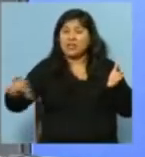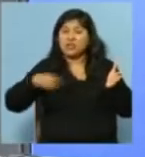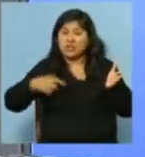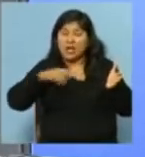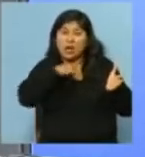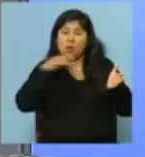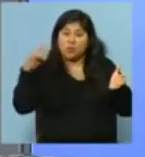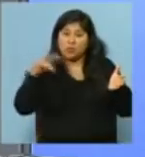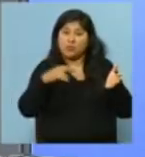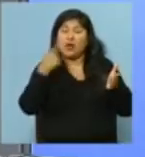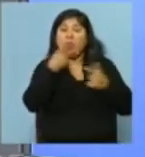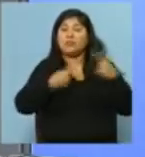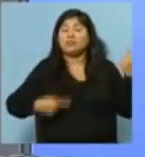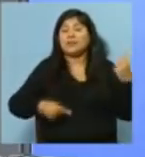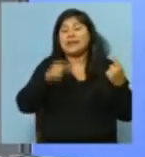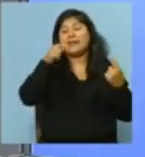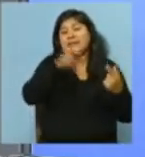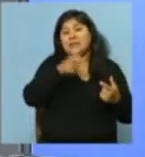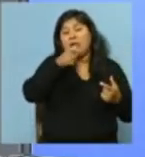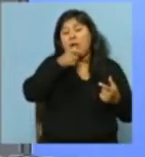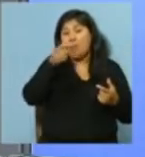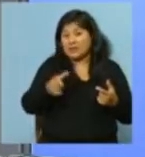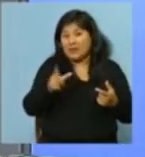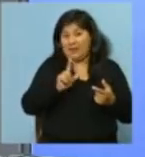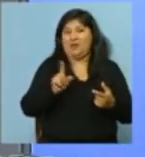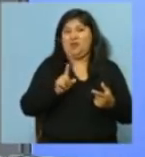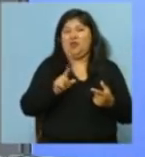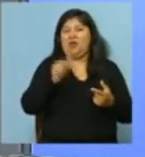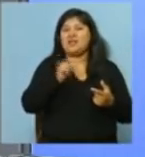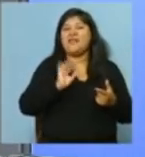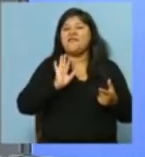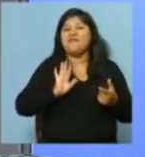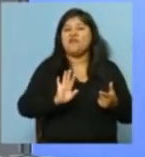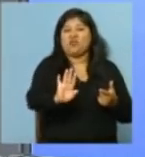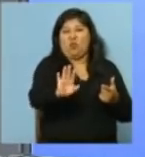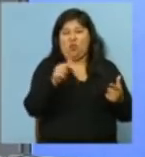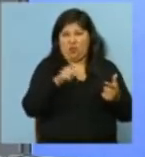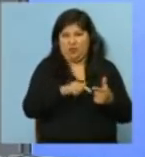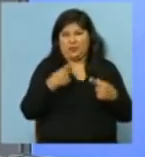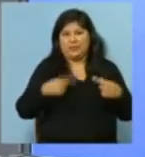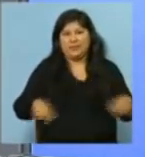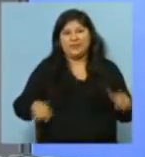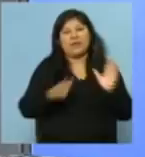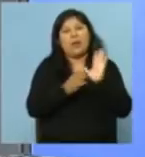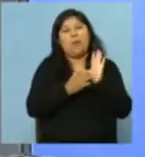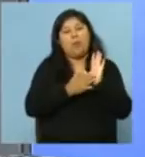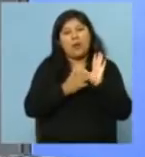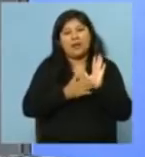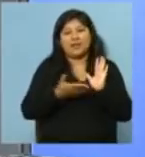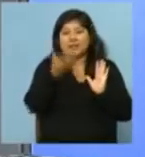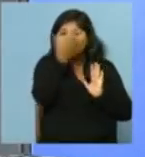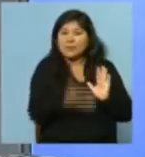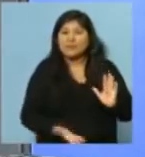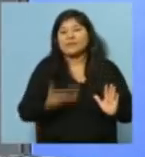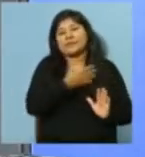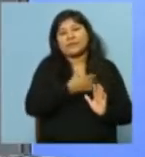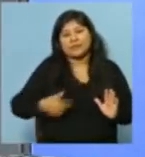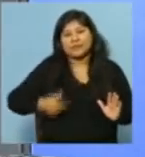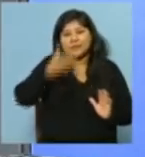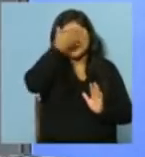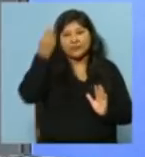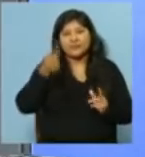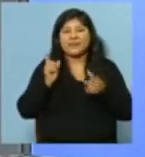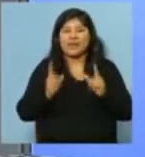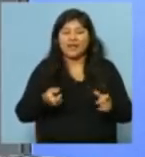mensaje hacia el futuro Que obviamente también este demuestra digamos la la calidad de Gobernador que tenemos sino también rendir